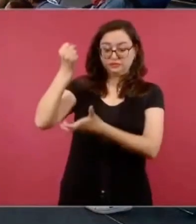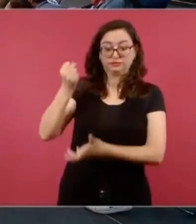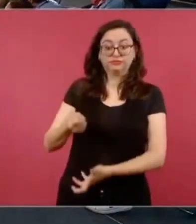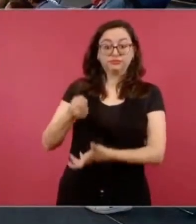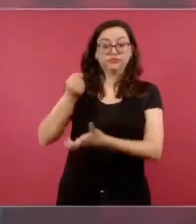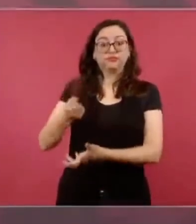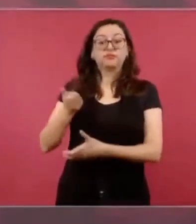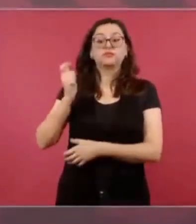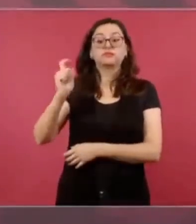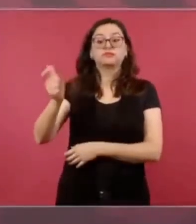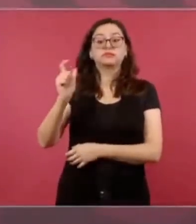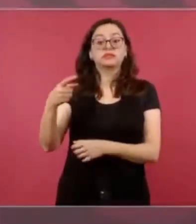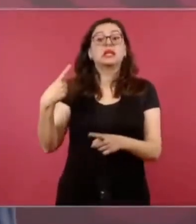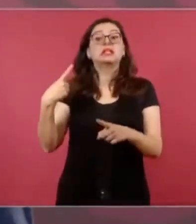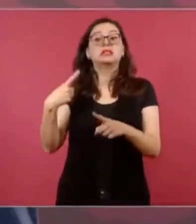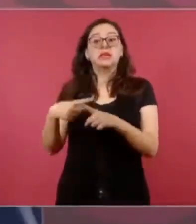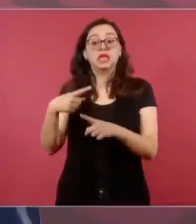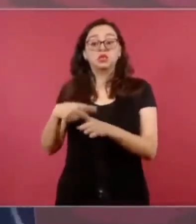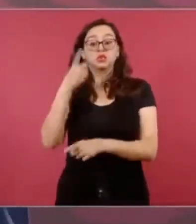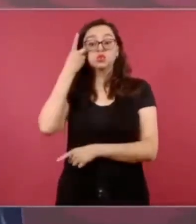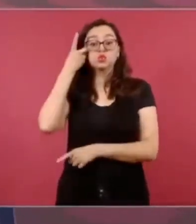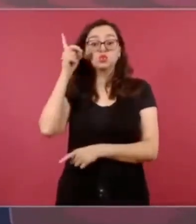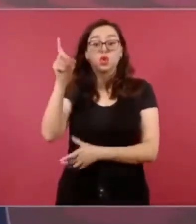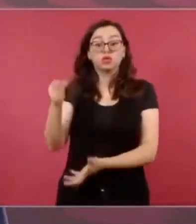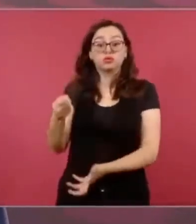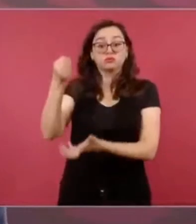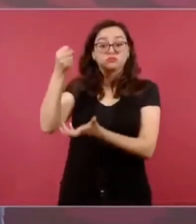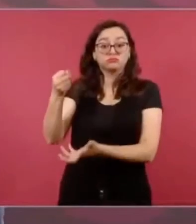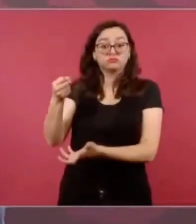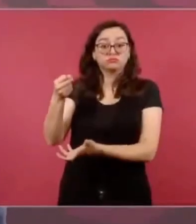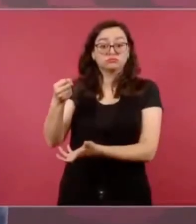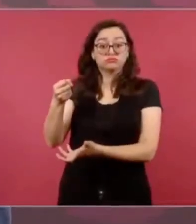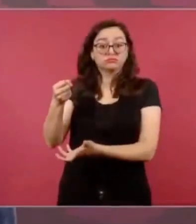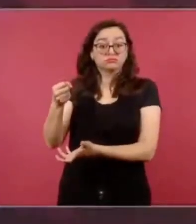lo va a manejar el Banco de México.